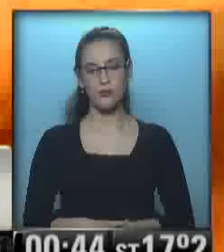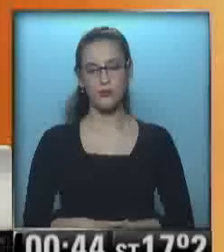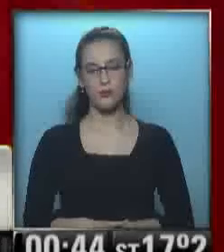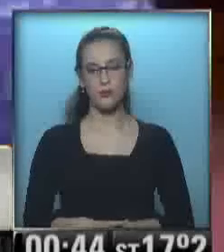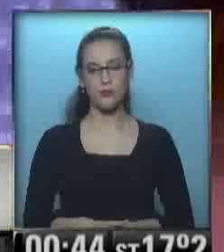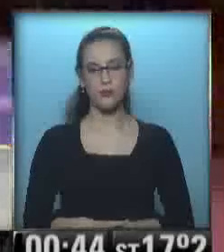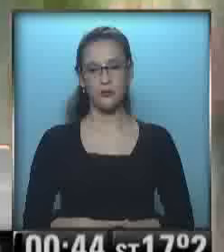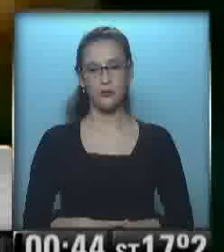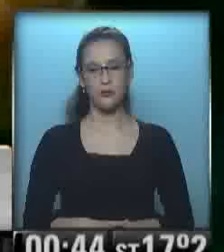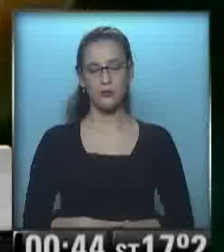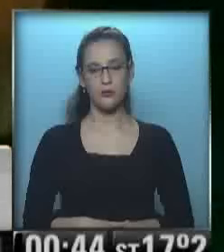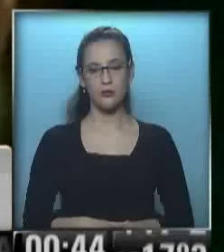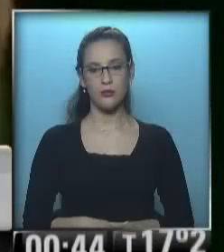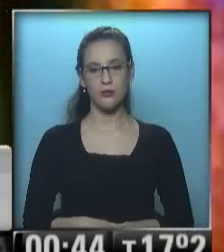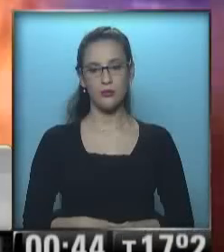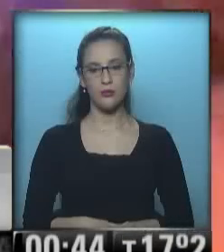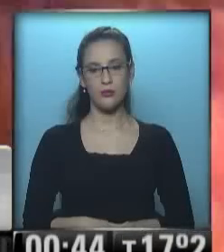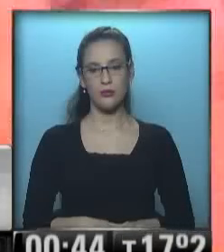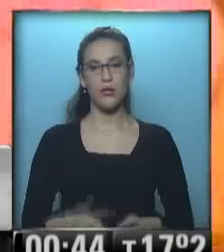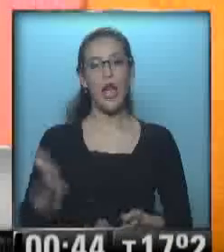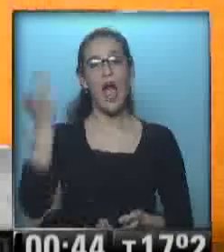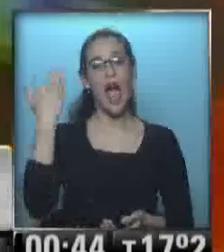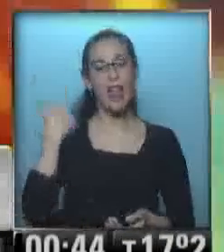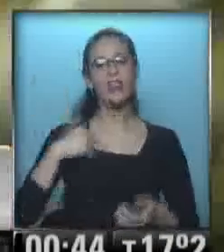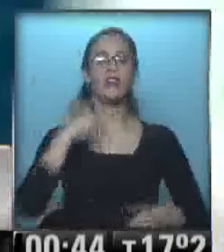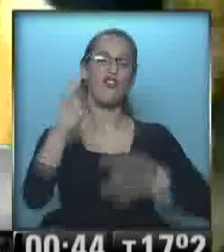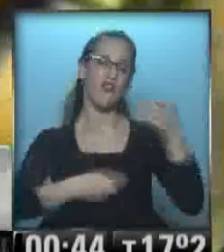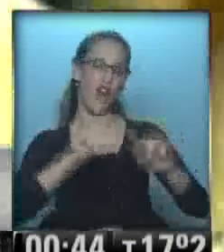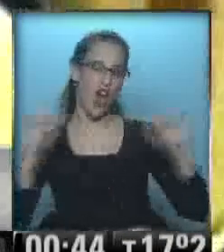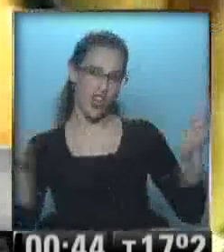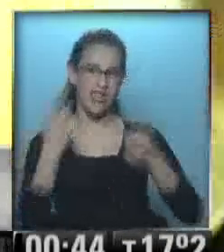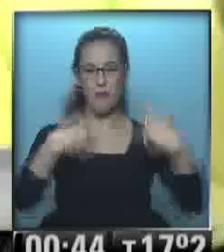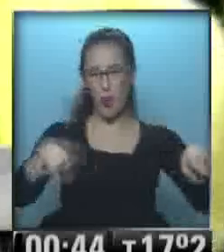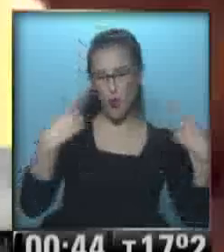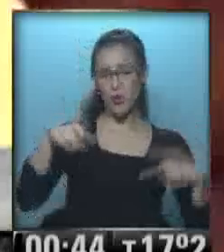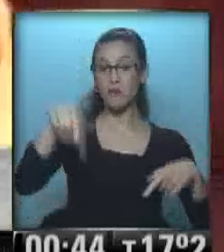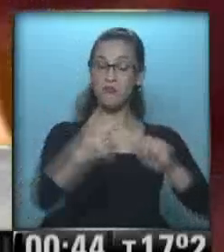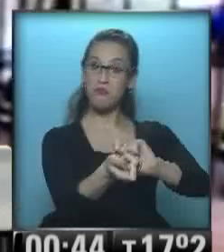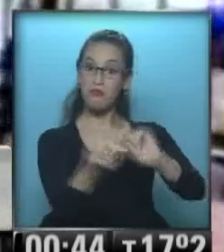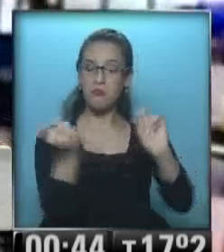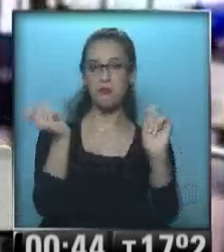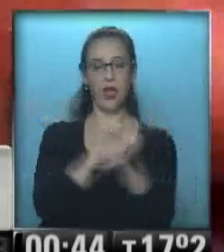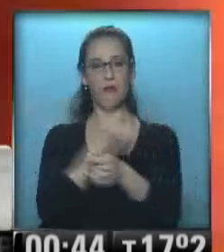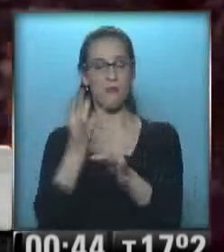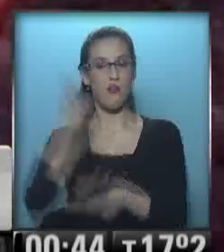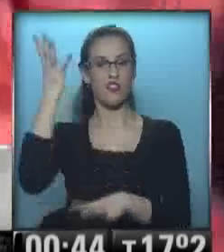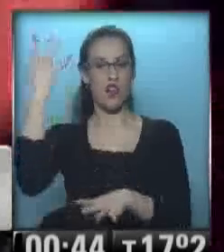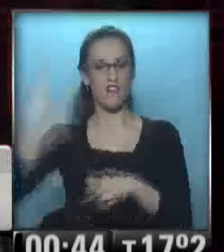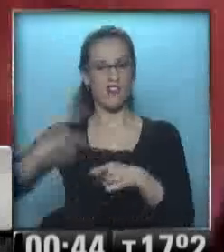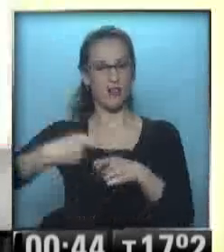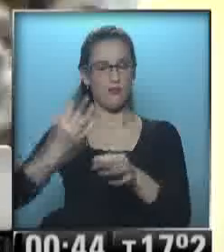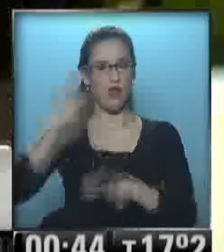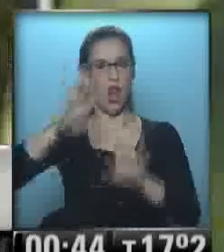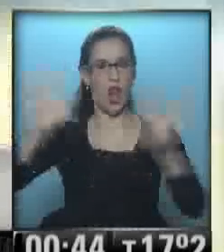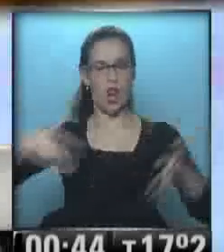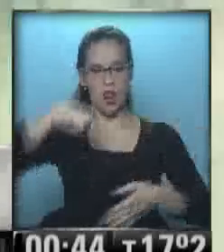De los pubs saltaron a los escenarios profesionales con gran éxito de público y crítica. Junto a Soda Stereo,